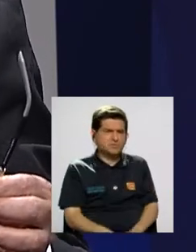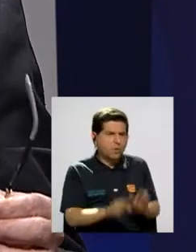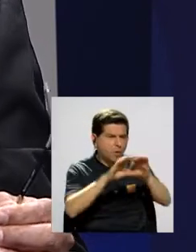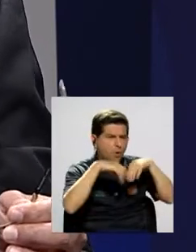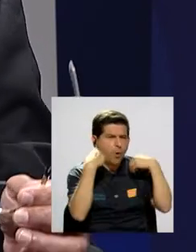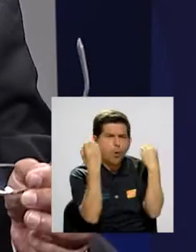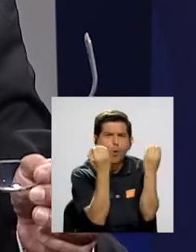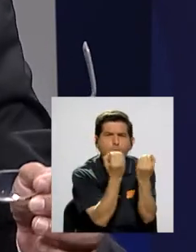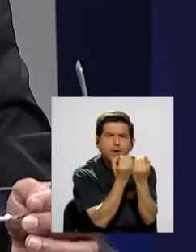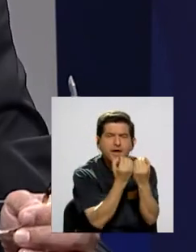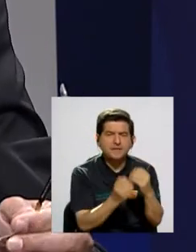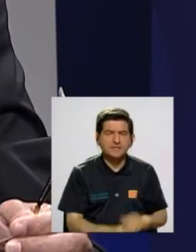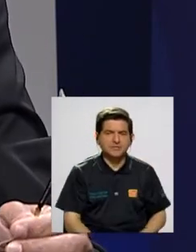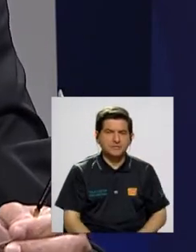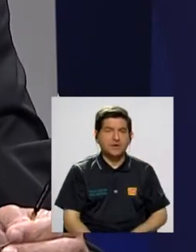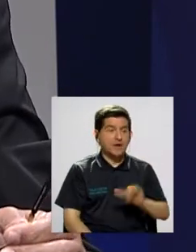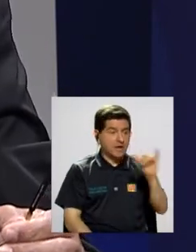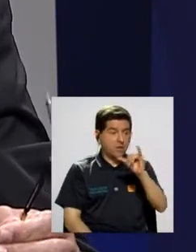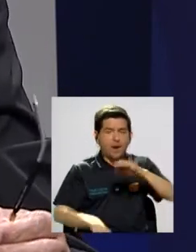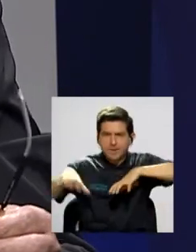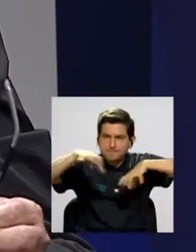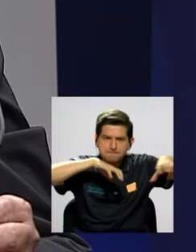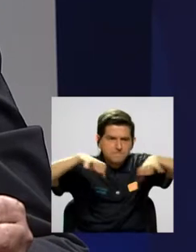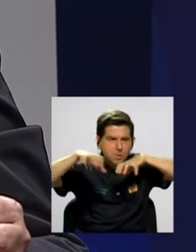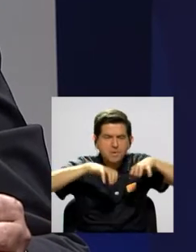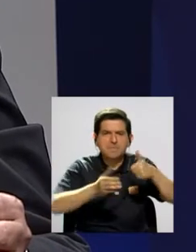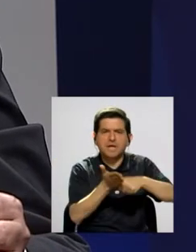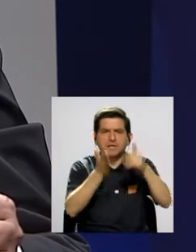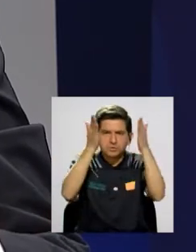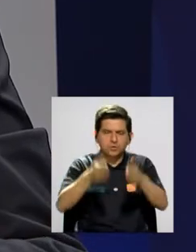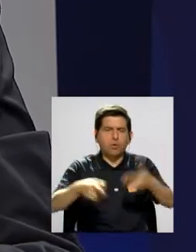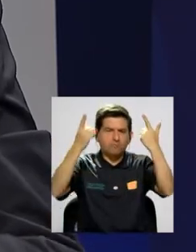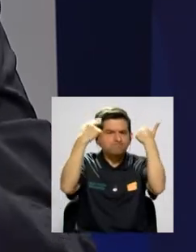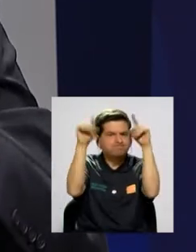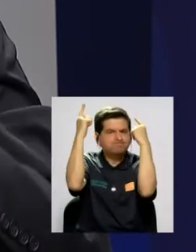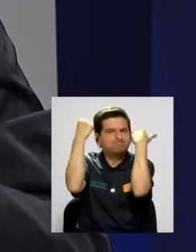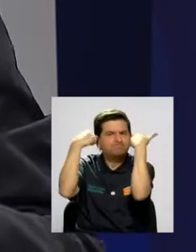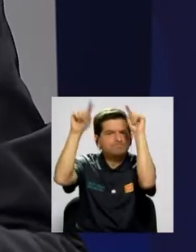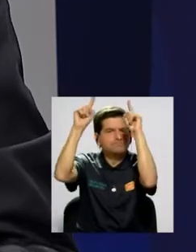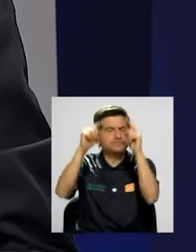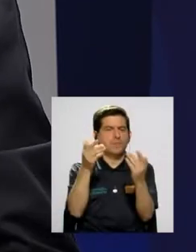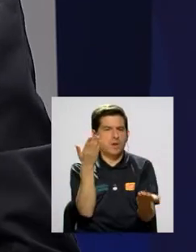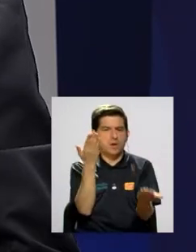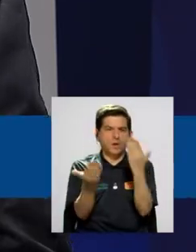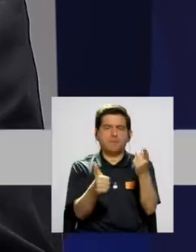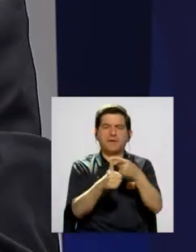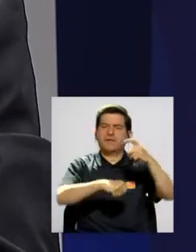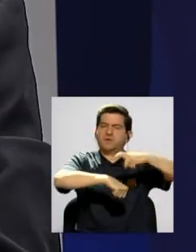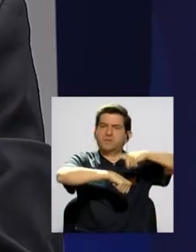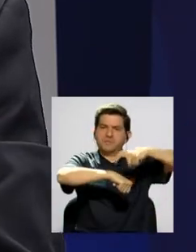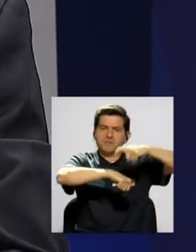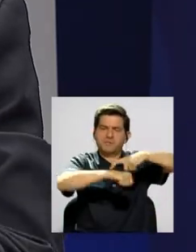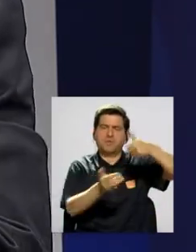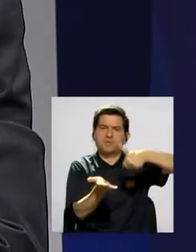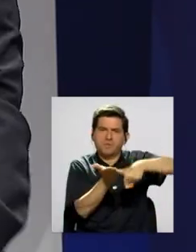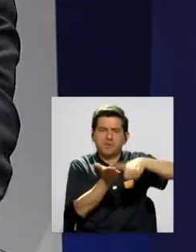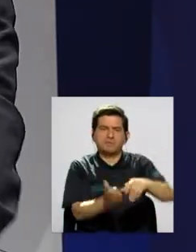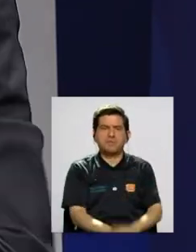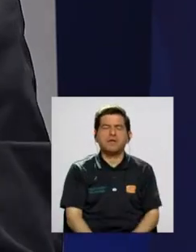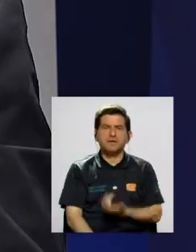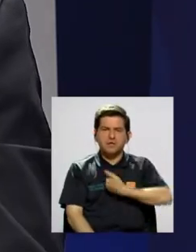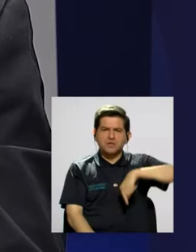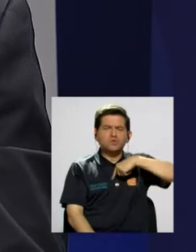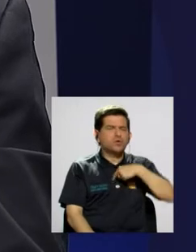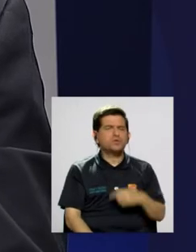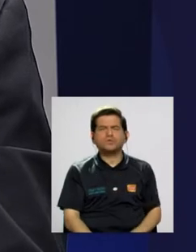organizador, sino un movilizador electoral efectivo, que en comparación con la primera ronda, cuando estábamos con la inquietud